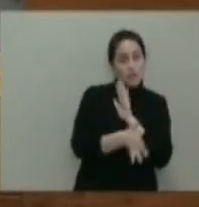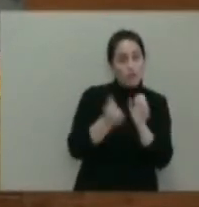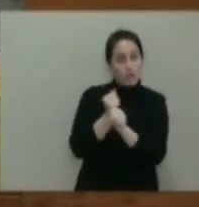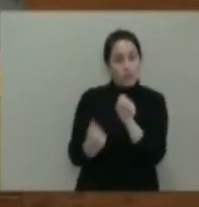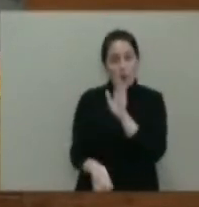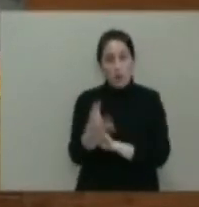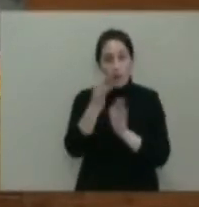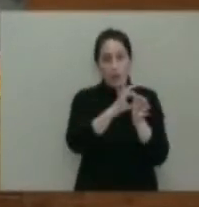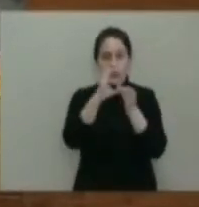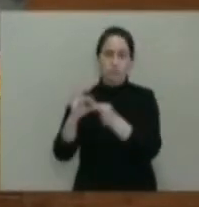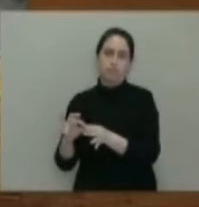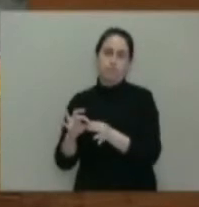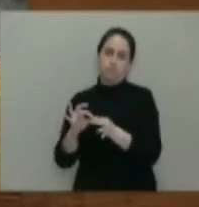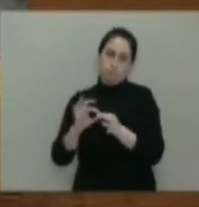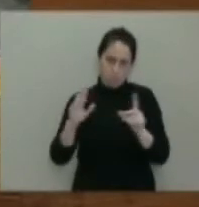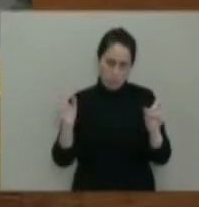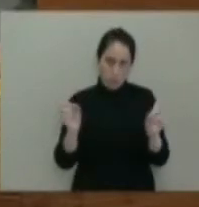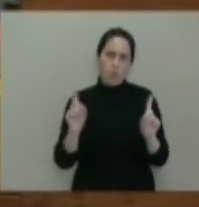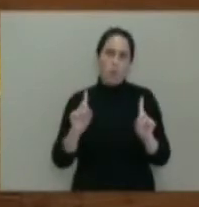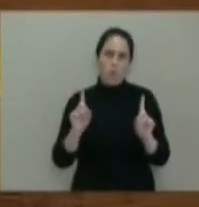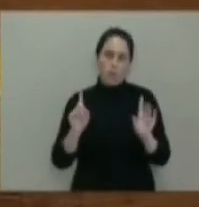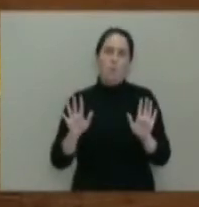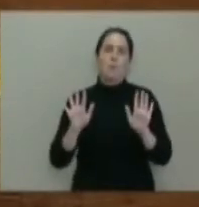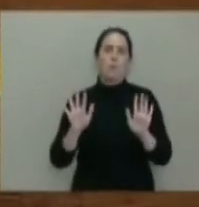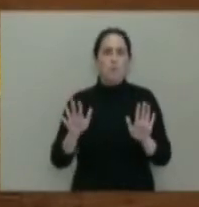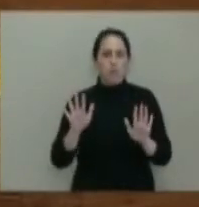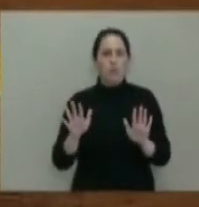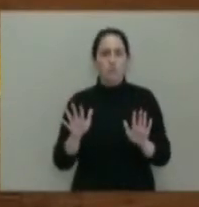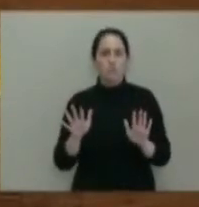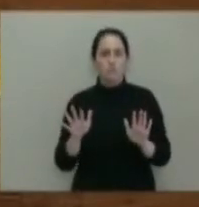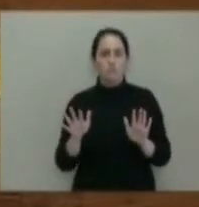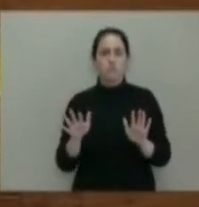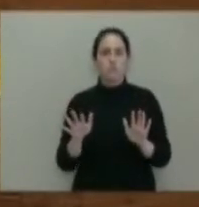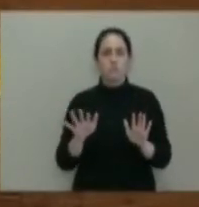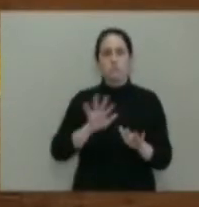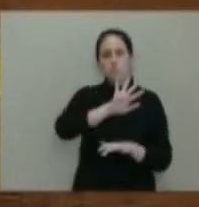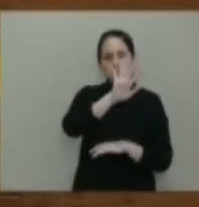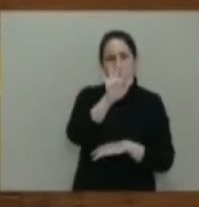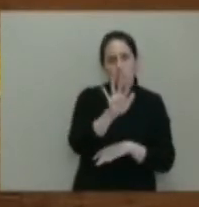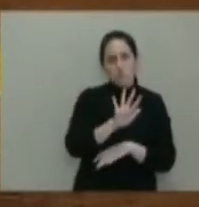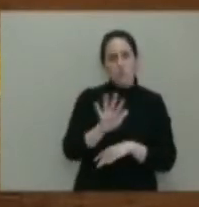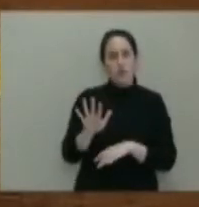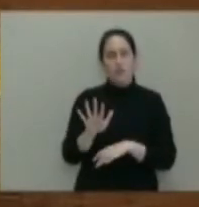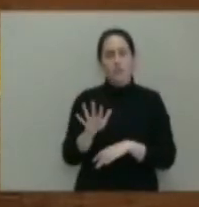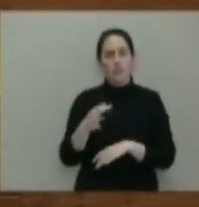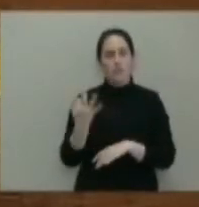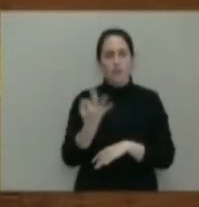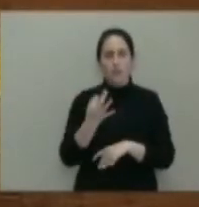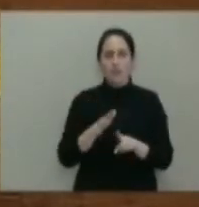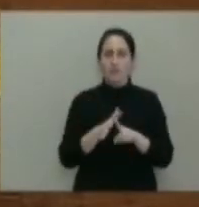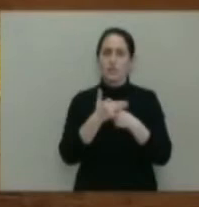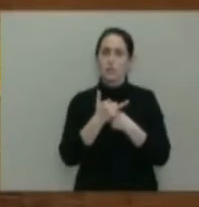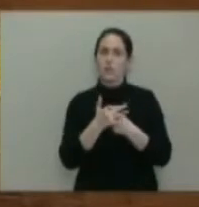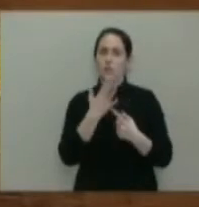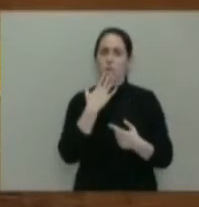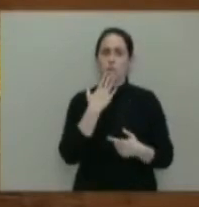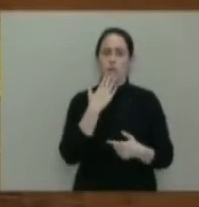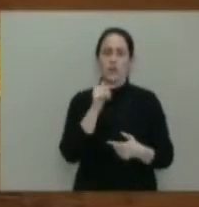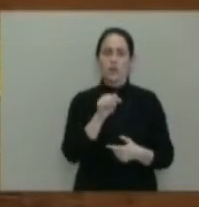sí mismas, no es ninguna panacea para combatir el paro. Pero, desde luego, no nos parece admisible situaciones como, por